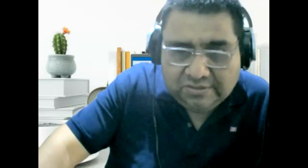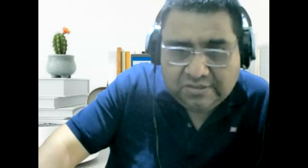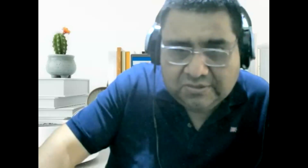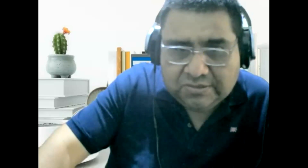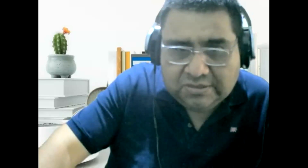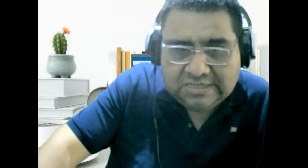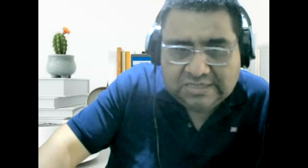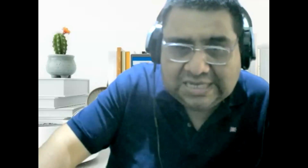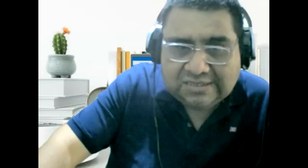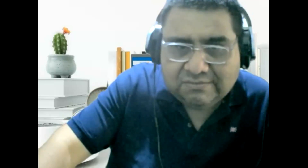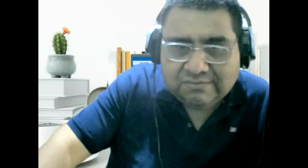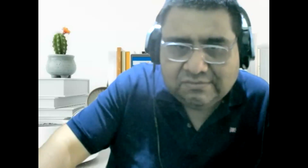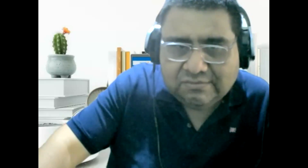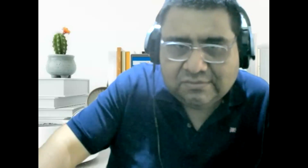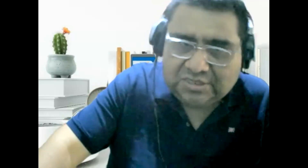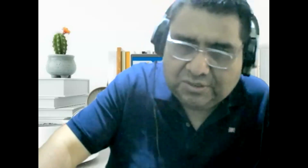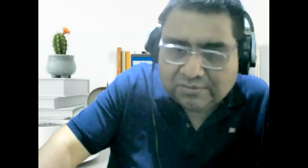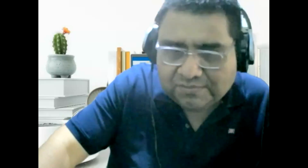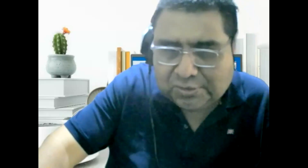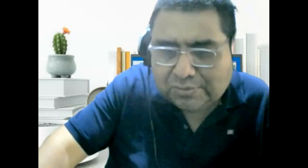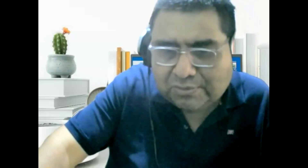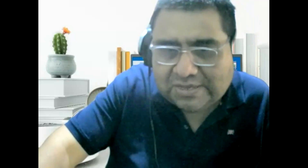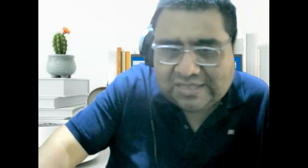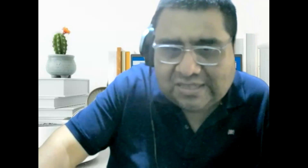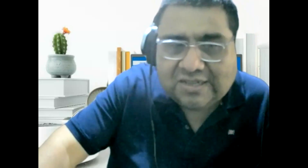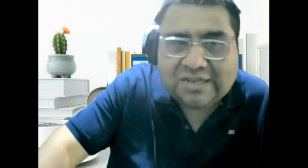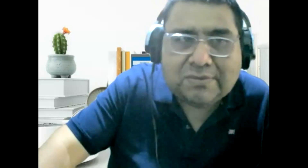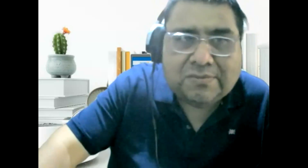listo. Listo, chicos, chicas y